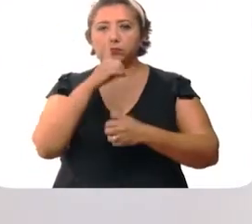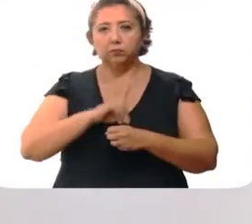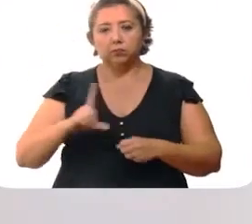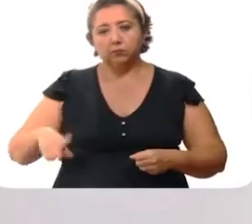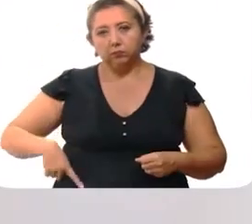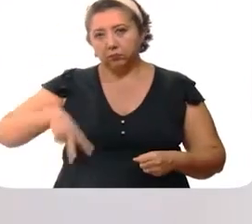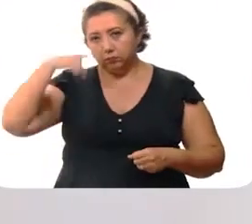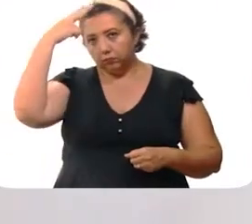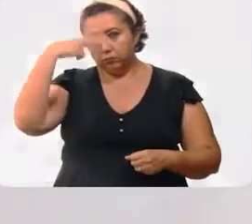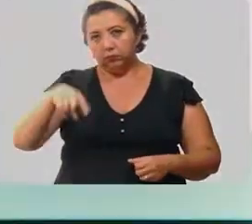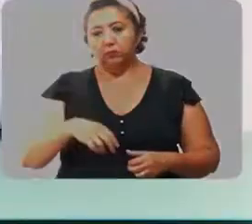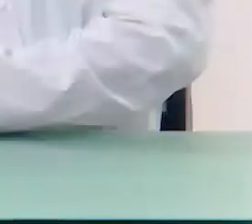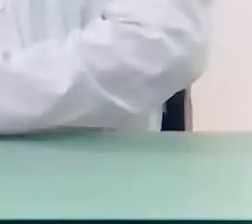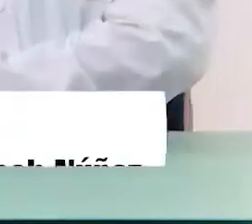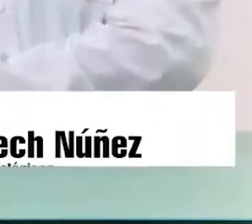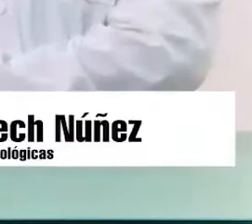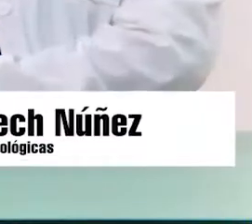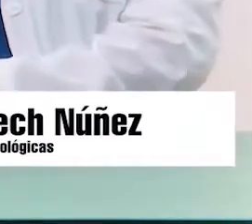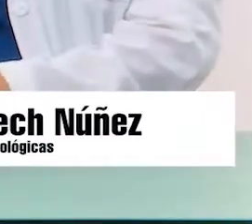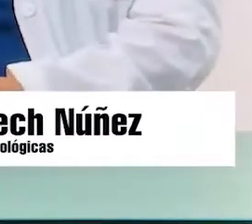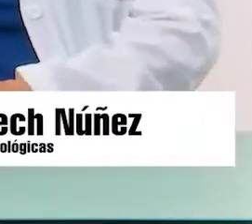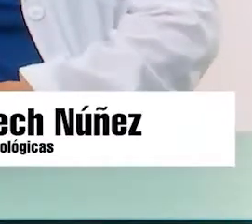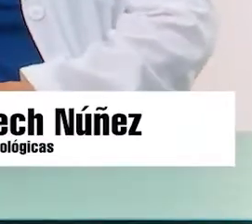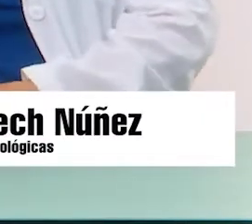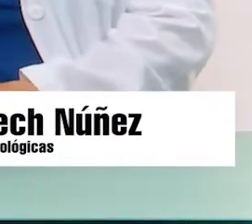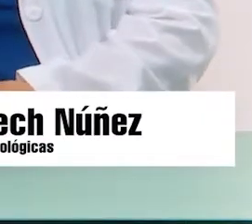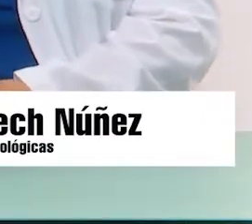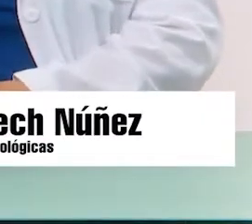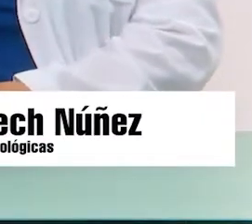Gobierno federal. Ese es todo el reporte, doctor. Gracias,